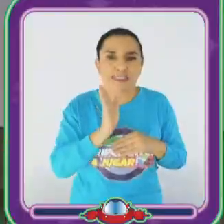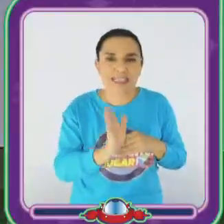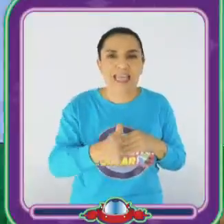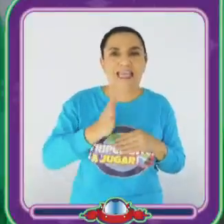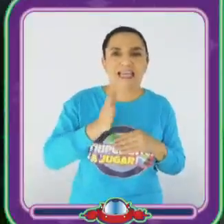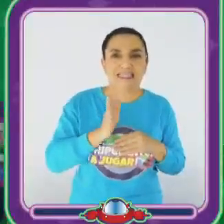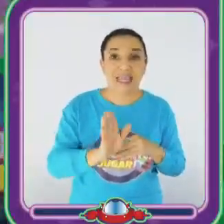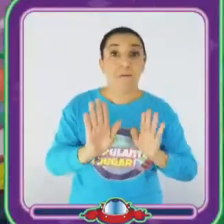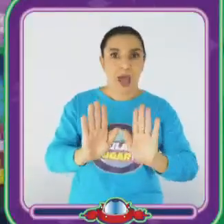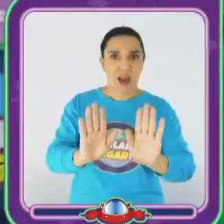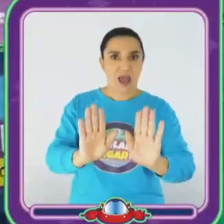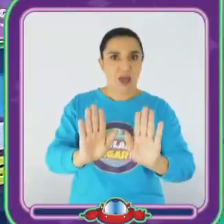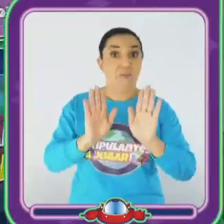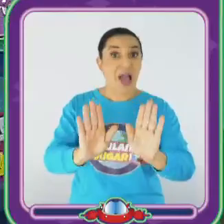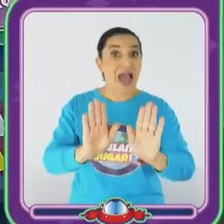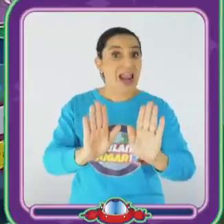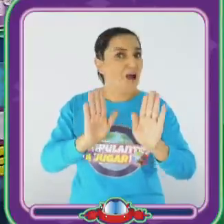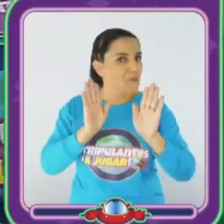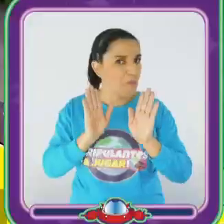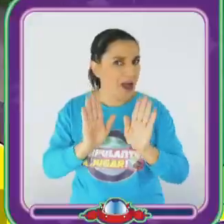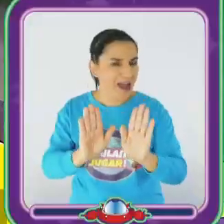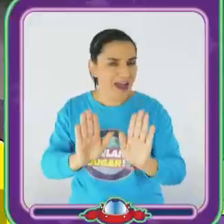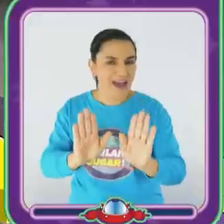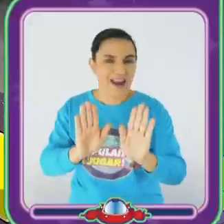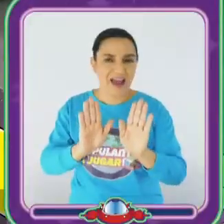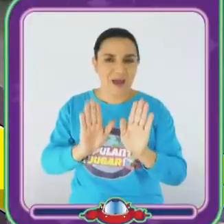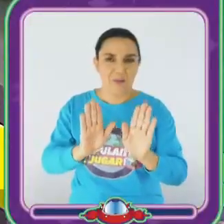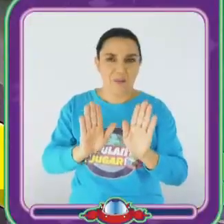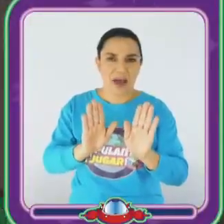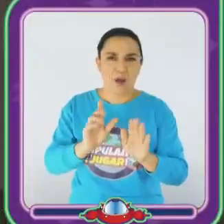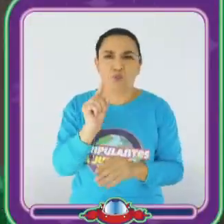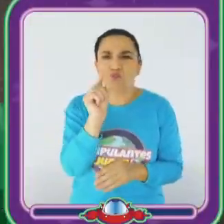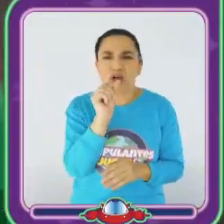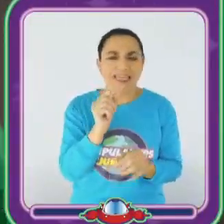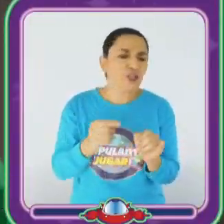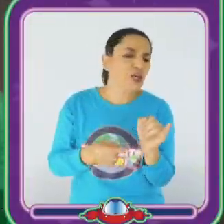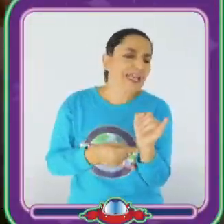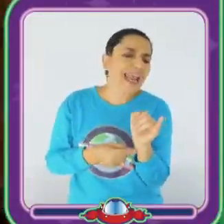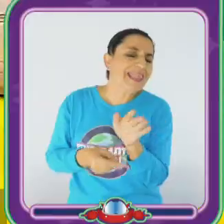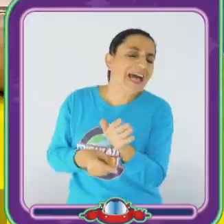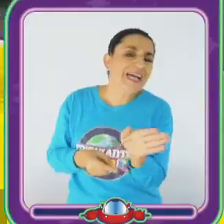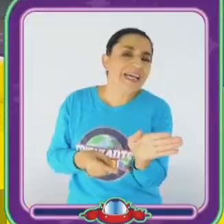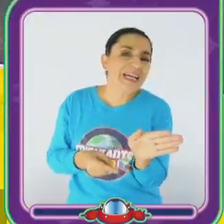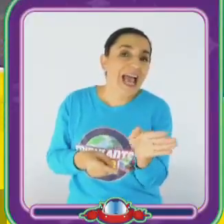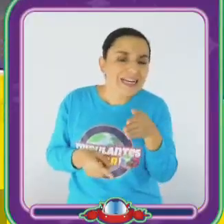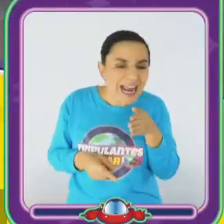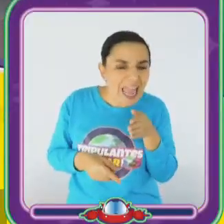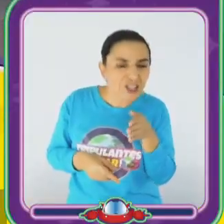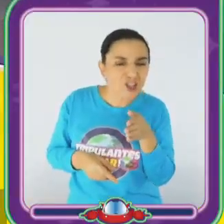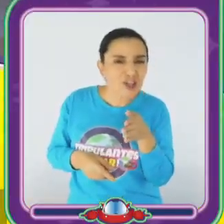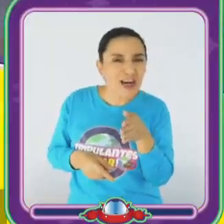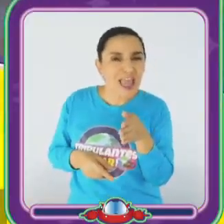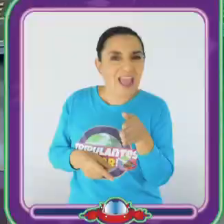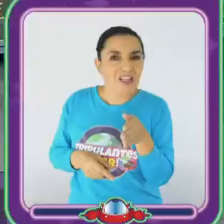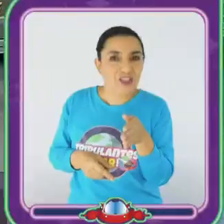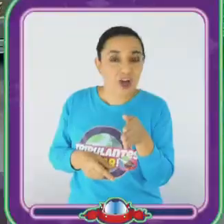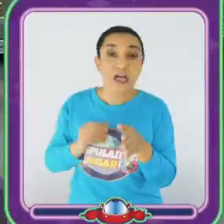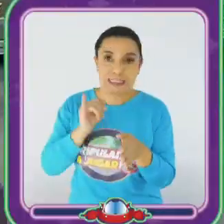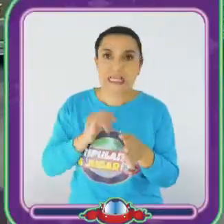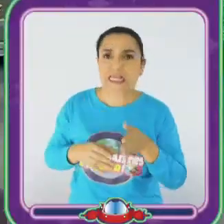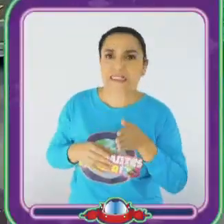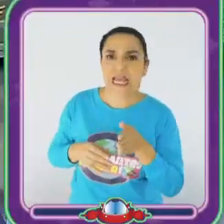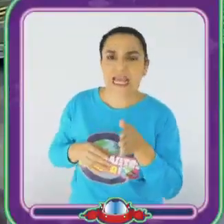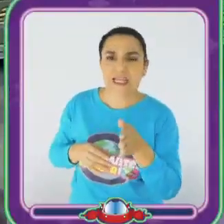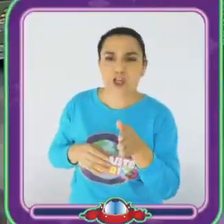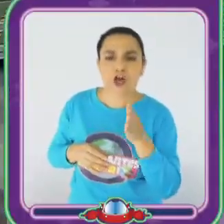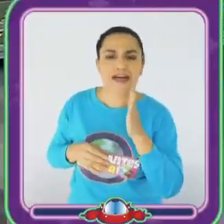sigue, sigue! Sigue, sigue ¡Para! ¡Para! ¡Para! ¡Un poco a la izquierda! ¡Un poquito! ¡Recto! ¡Recto! ¡Ahora recto,